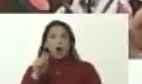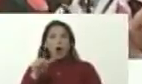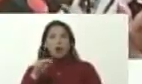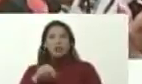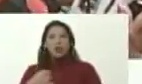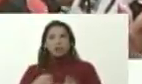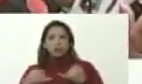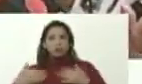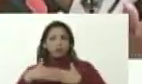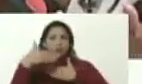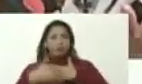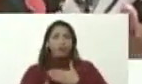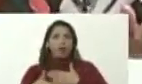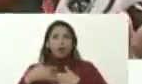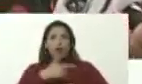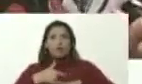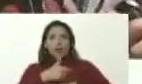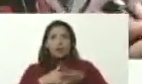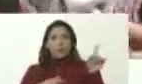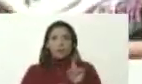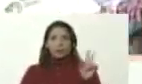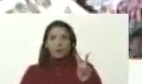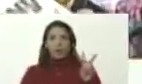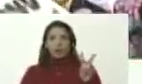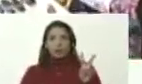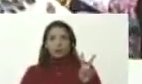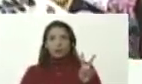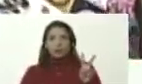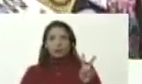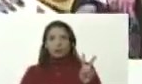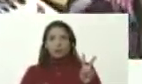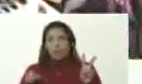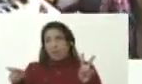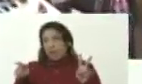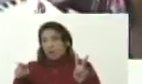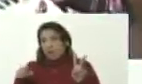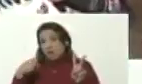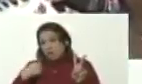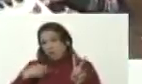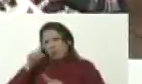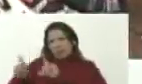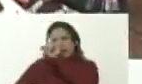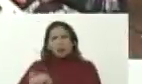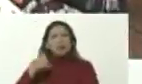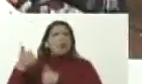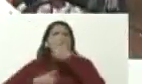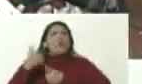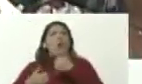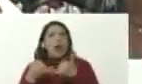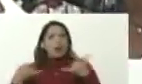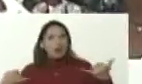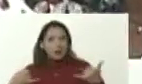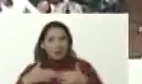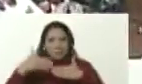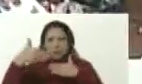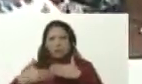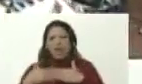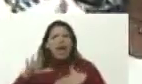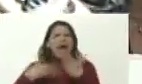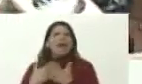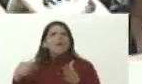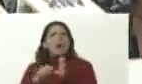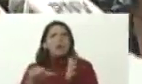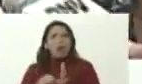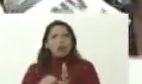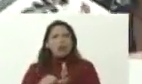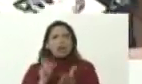extralimitado con el gobierno venezolano. Bueno, yo no sé, yo pregunto cuál es la raya que se extralimitó. ¿Hasta dónde llegó que no le